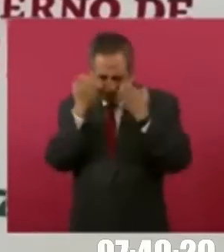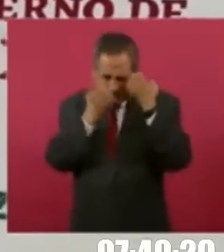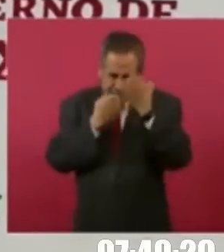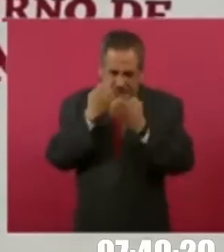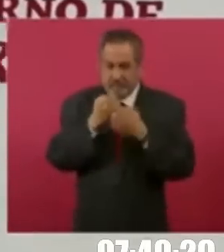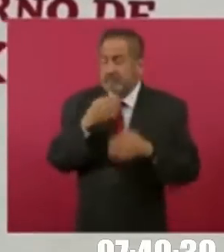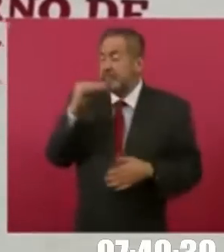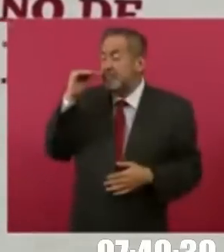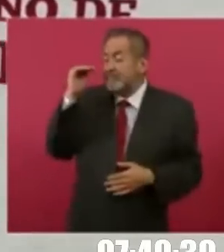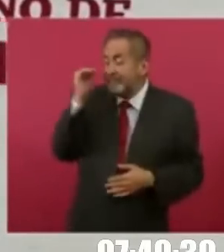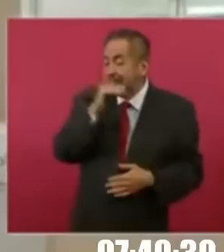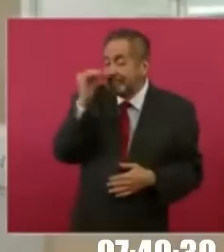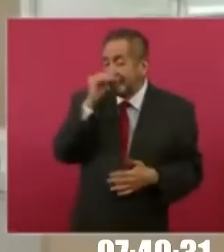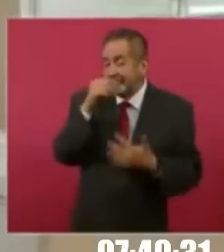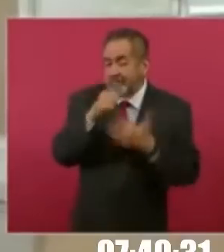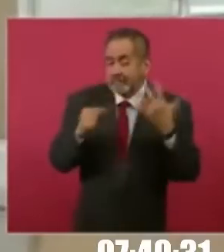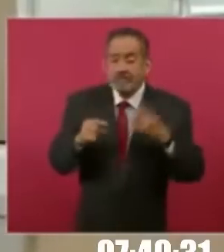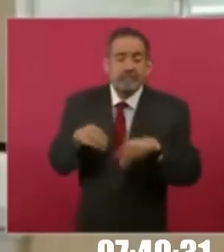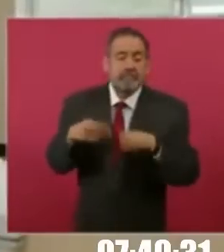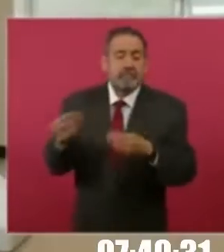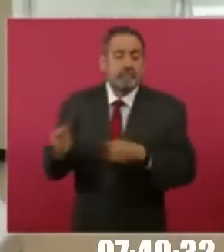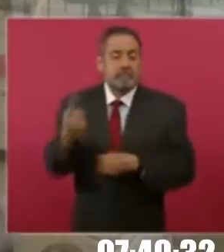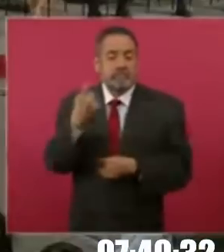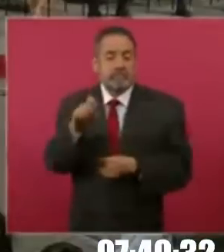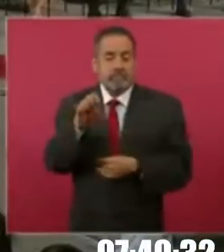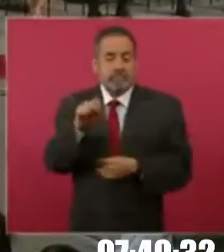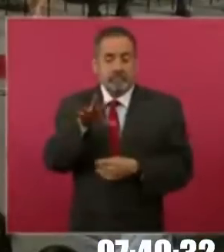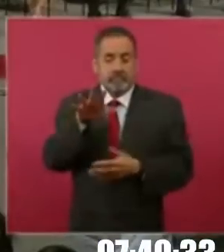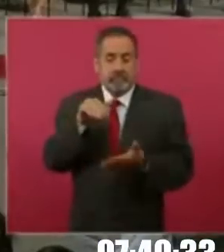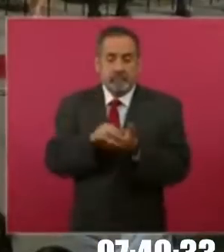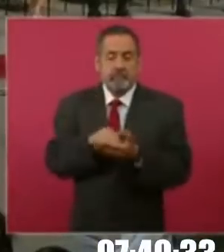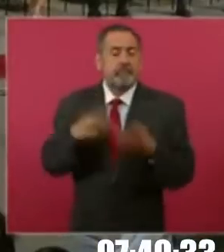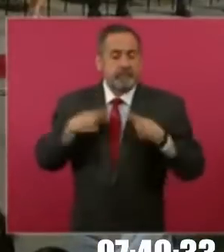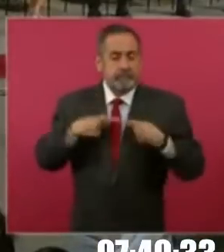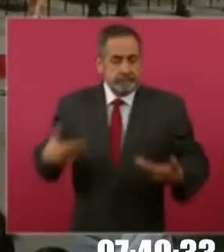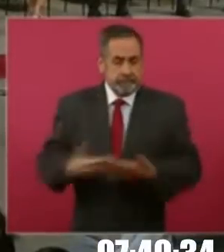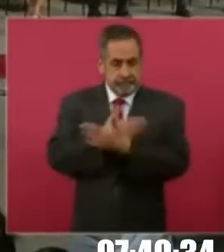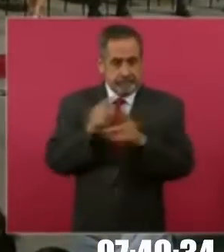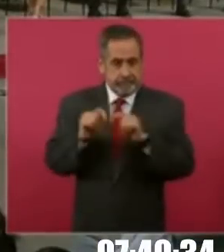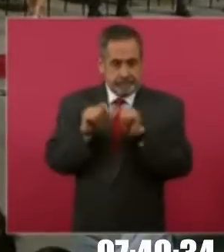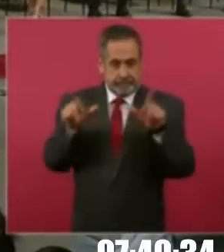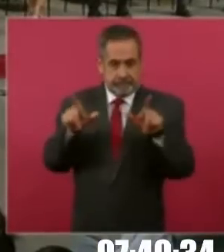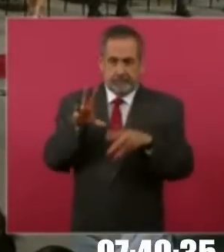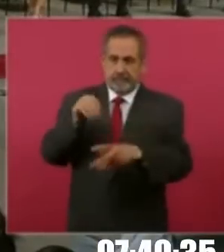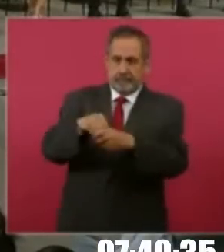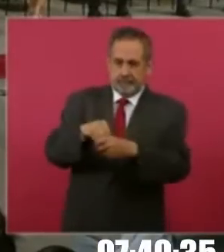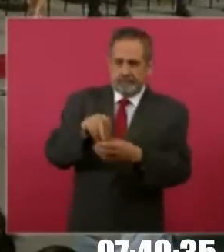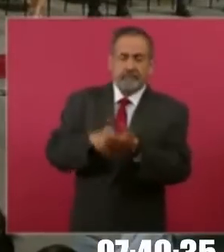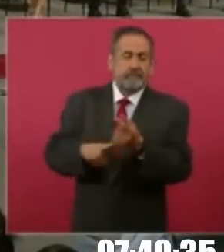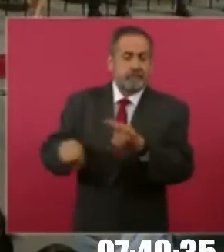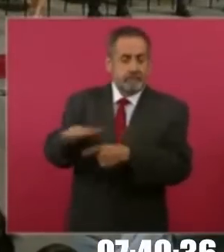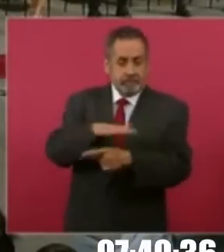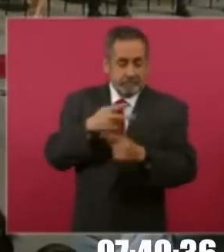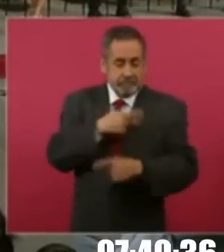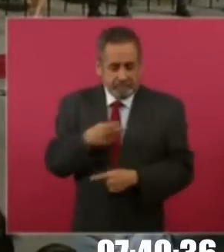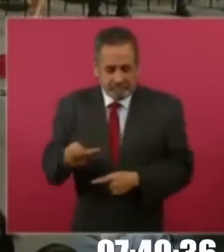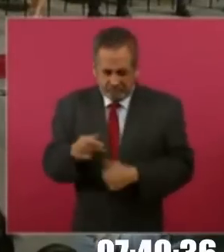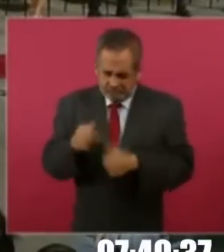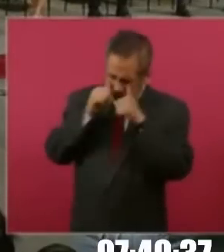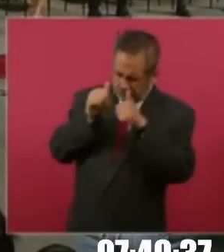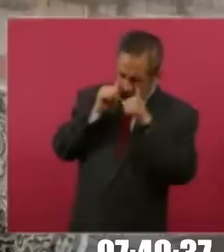gratuita a más de 165,000 tlaxcaltecas que viven en condiciones de pobreza